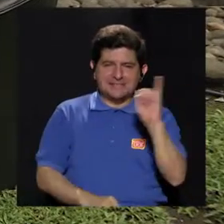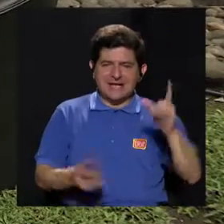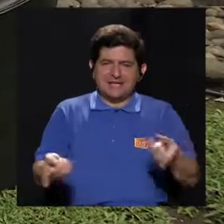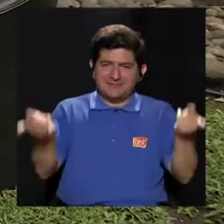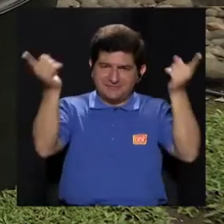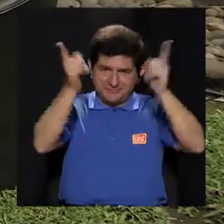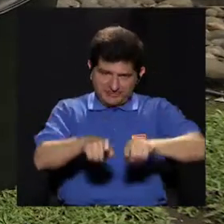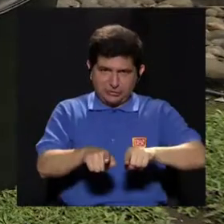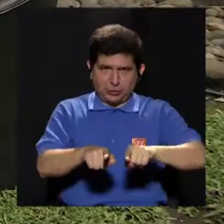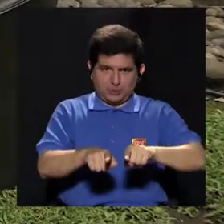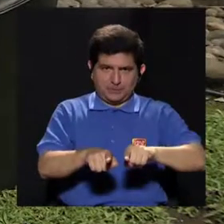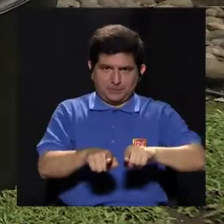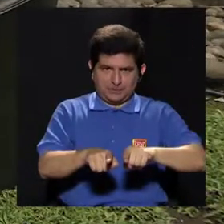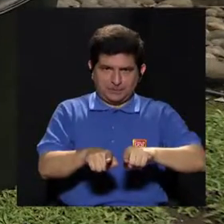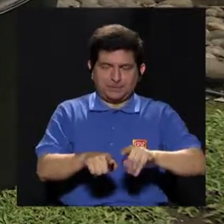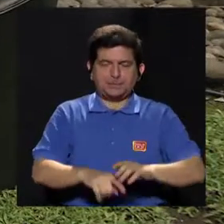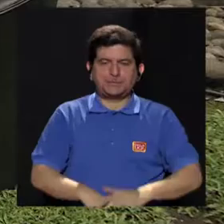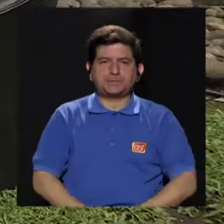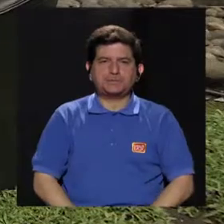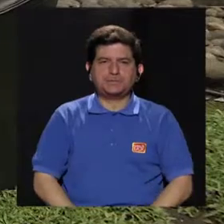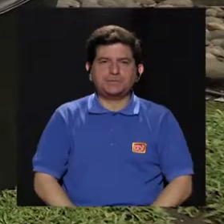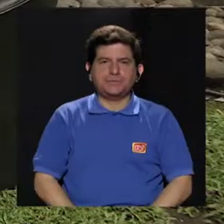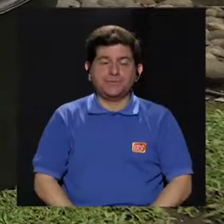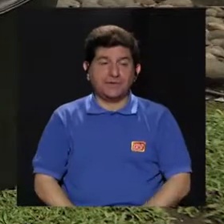Si ya hay una infección,